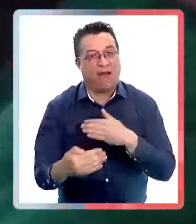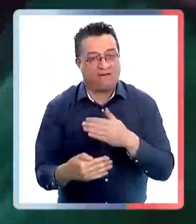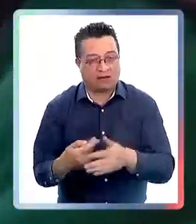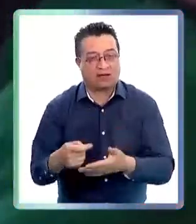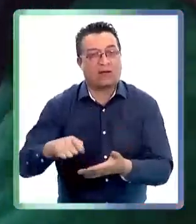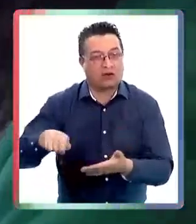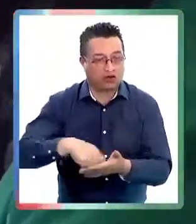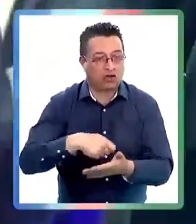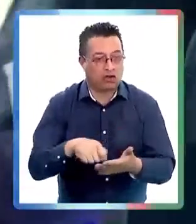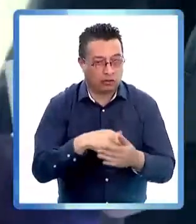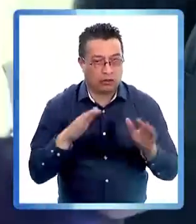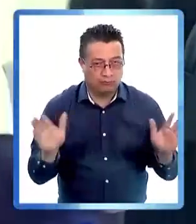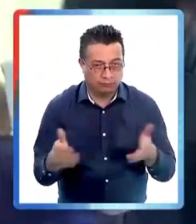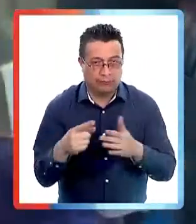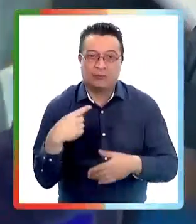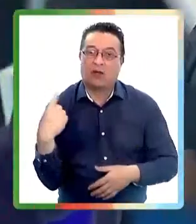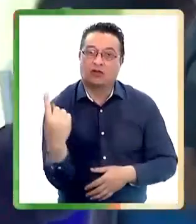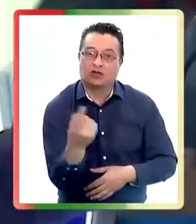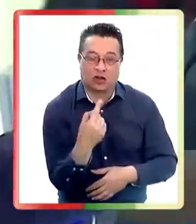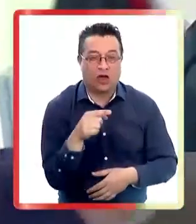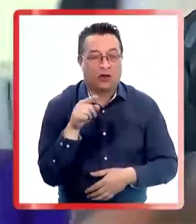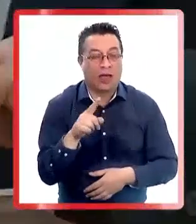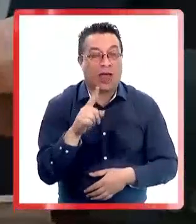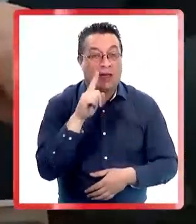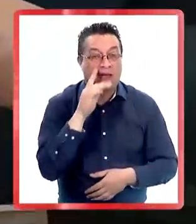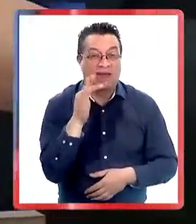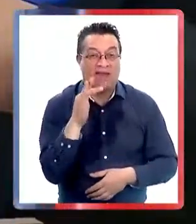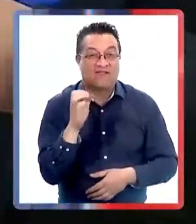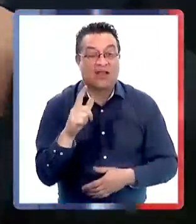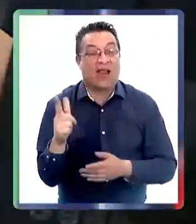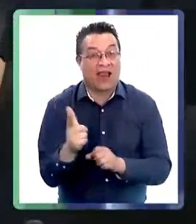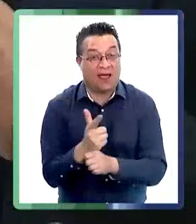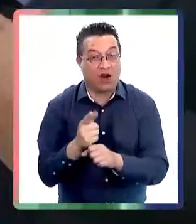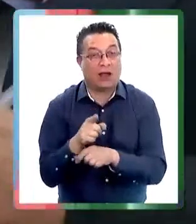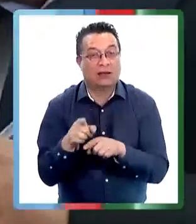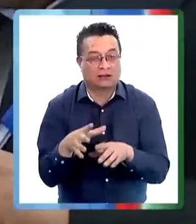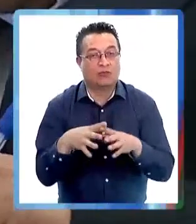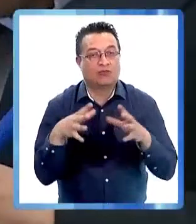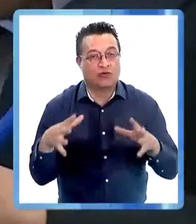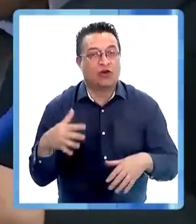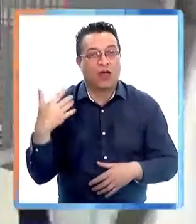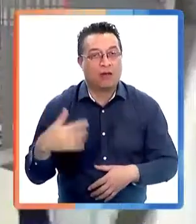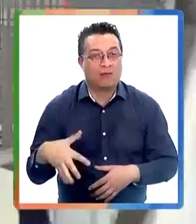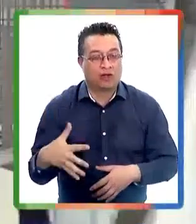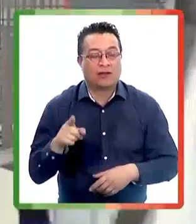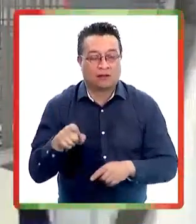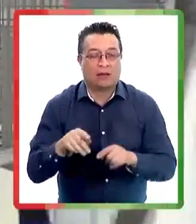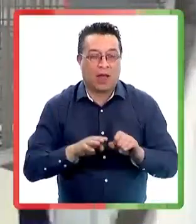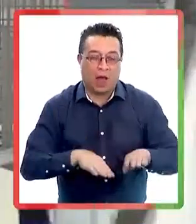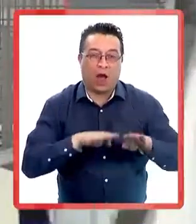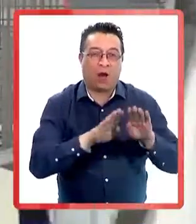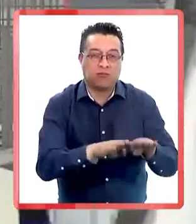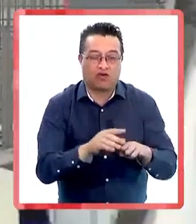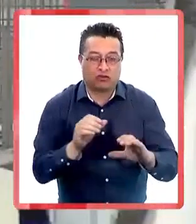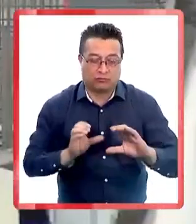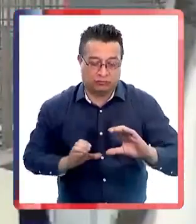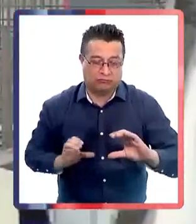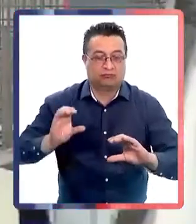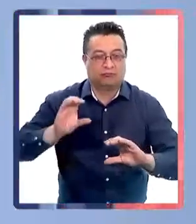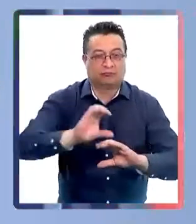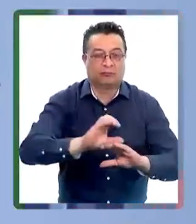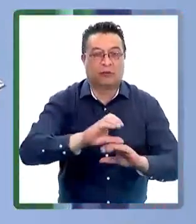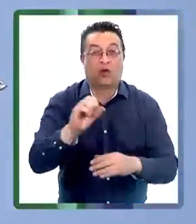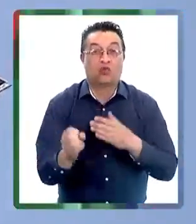formalidad. Y por eso lo que comentaba respecto del IFE laboral es muy importante, Francisco, porque es un apoyo, un subsidio que se